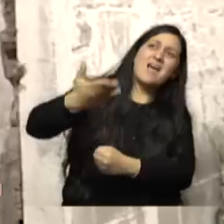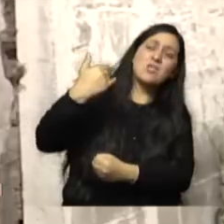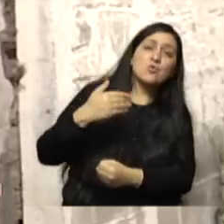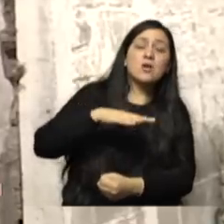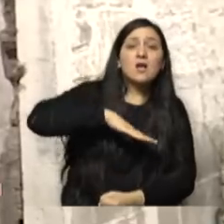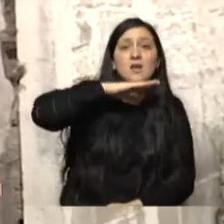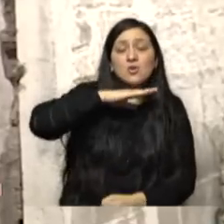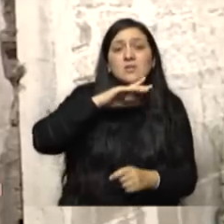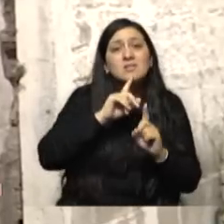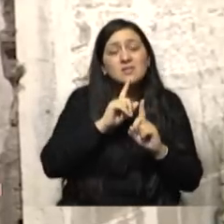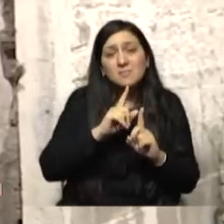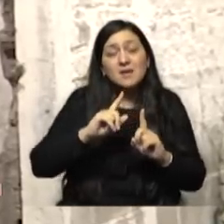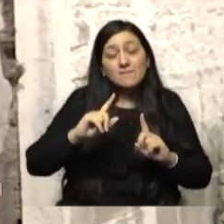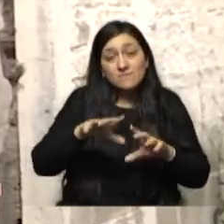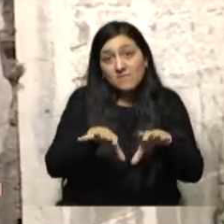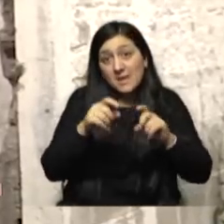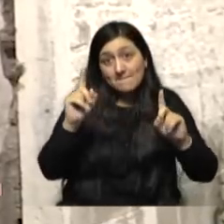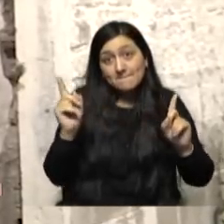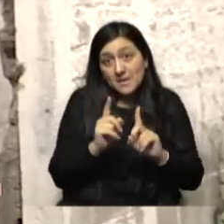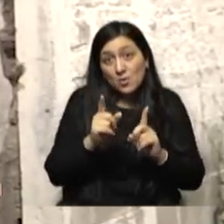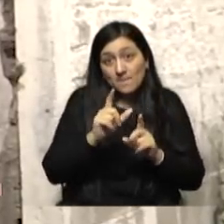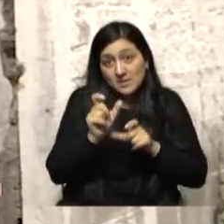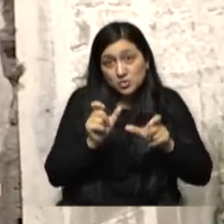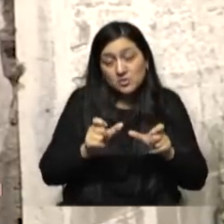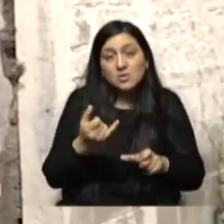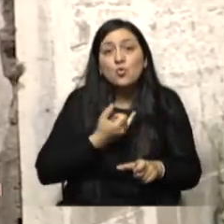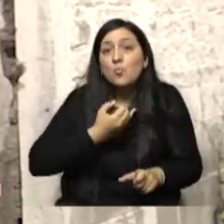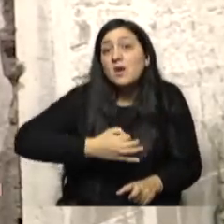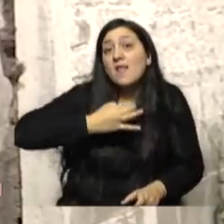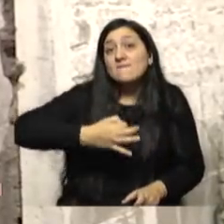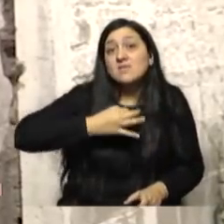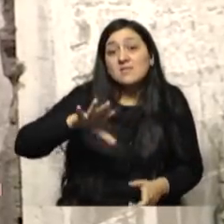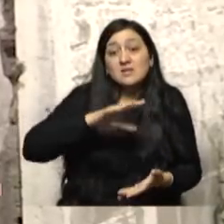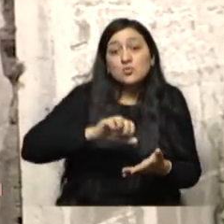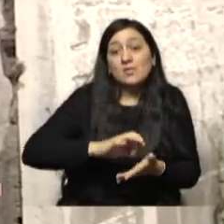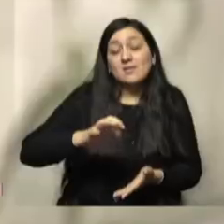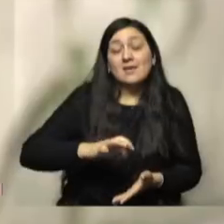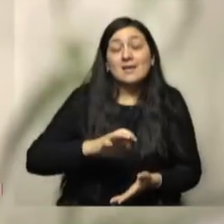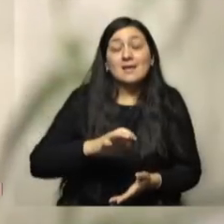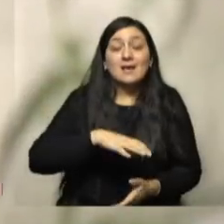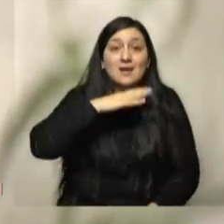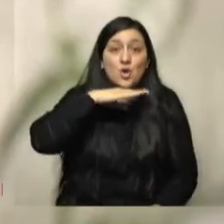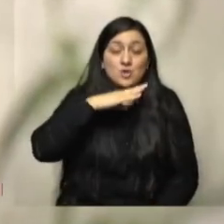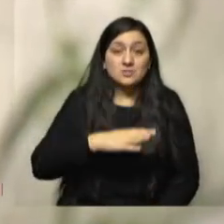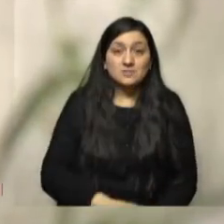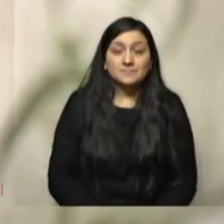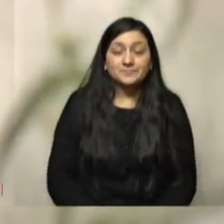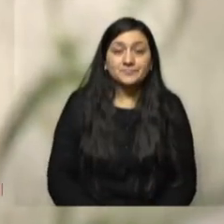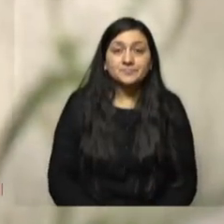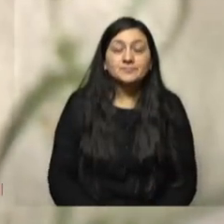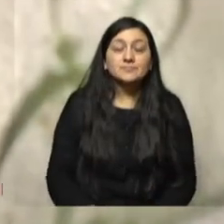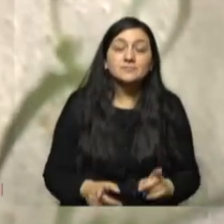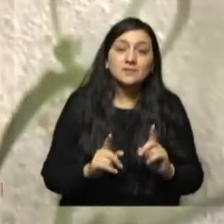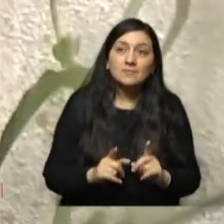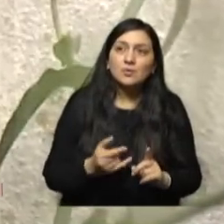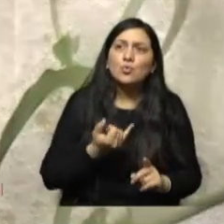era muchísima menos gente. ¿Cómo era la vida de esa ciudad y cómo, bueno, de alguna manera, cómo